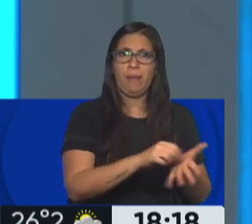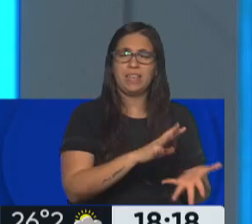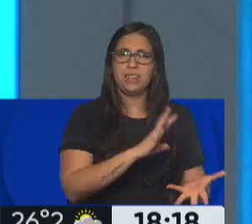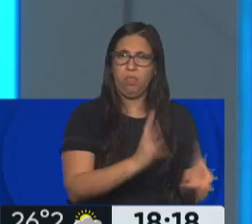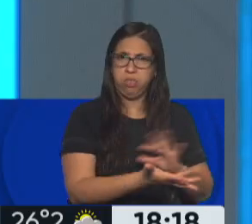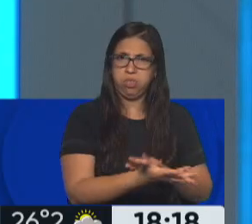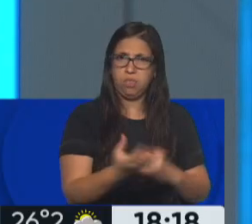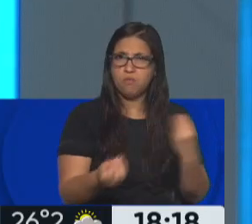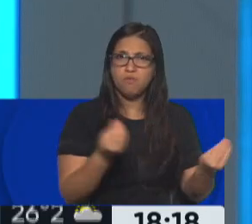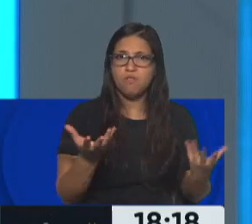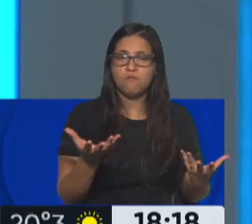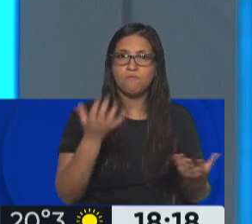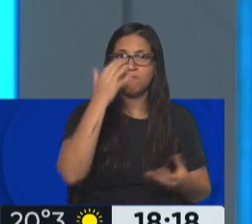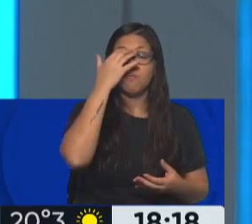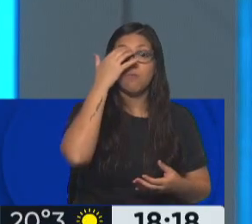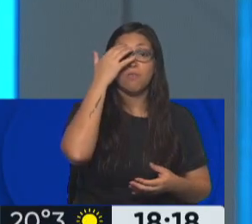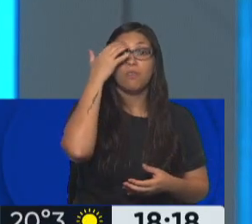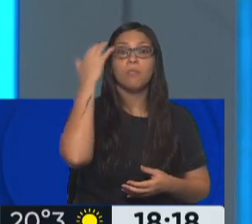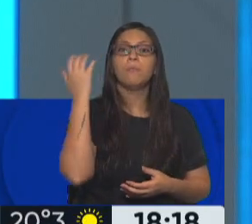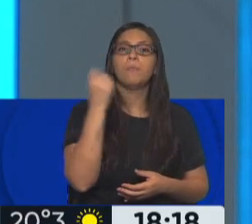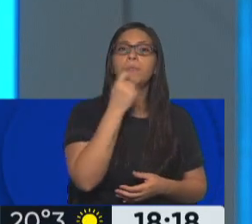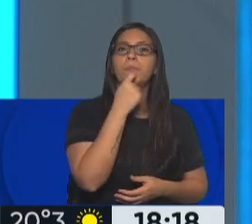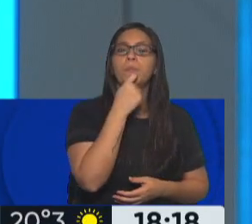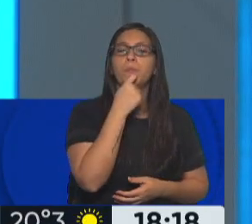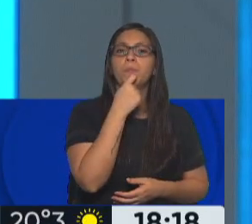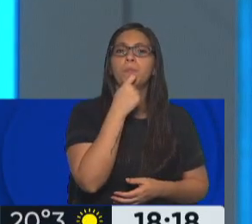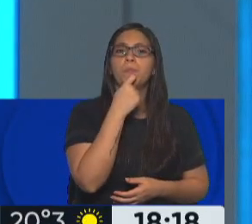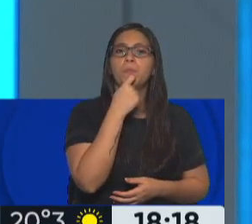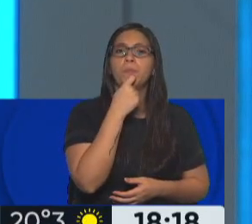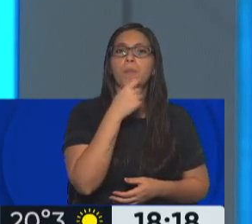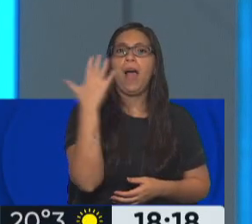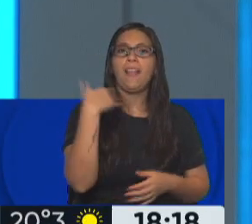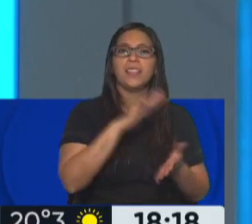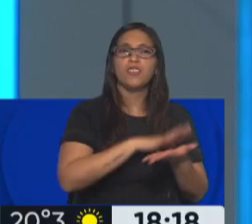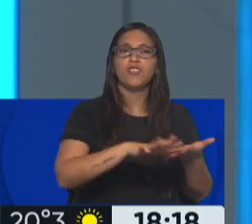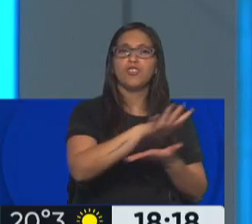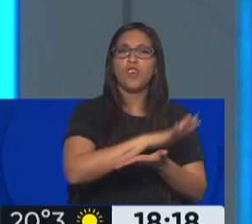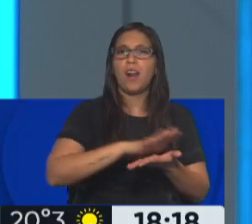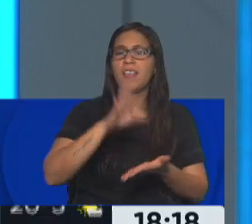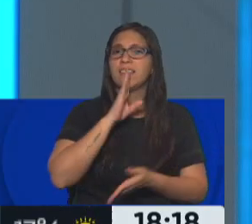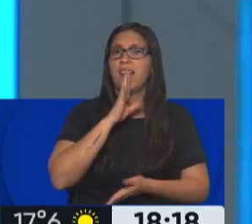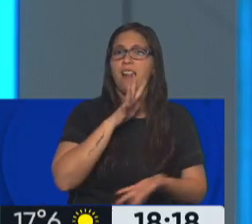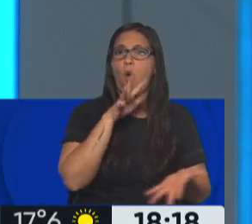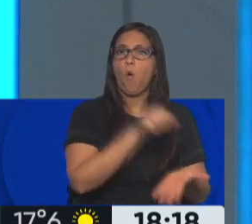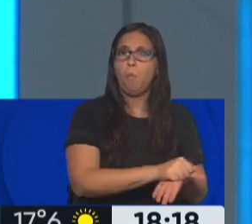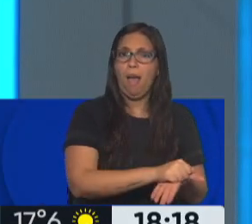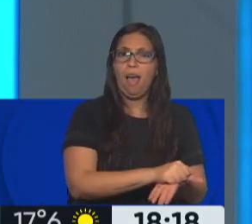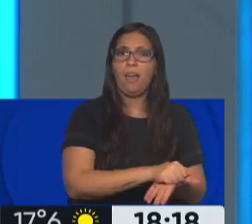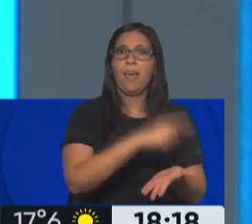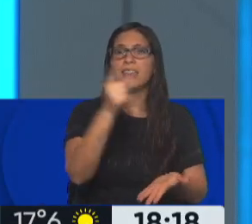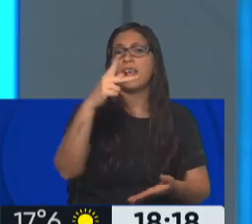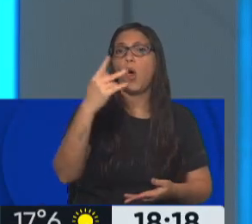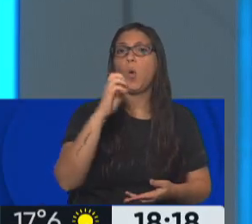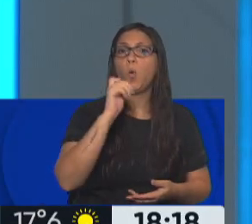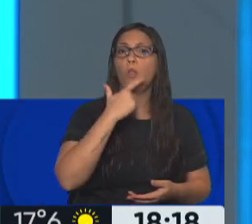sobre todo pensando en los altos del Golán, que ya no solo es la parte, digamos, que estaba ocupada, y por supuesto también en Turquía, ¿no? Y qué puede llegar a pasar con los